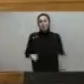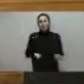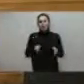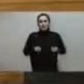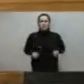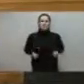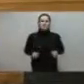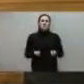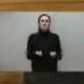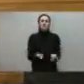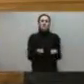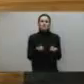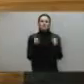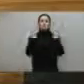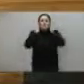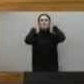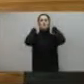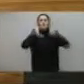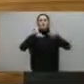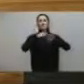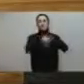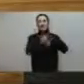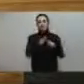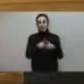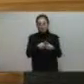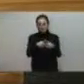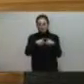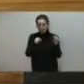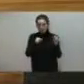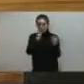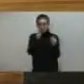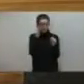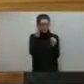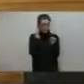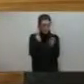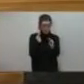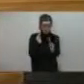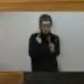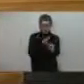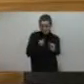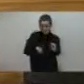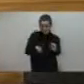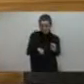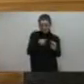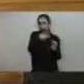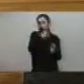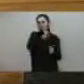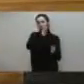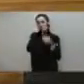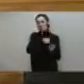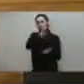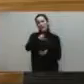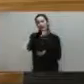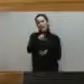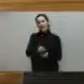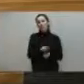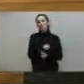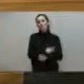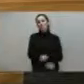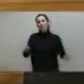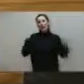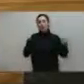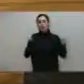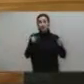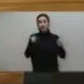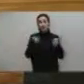coste recae sobre los astilleros asturianos y genera aproximadamente un coste de unos 400.000 euros al año, haciéndolos, por tanto,